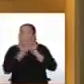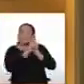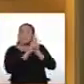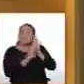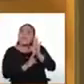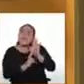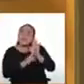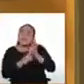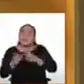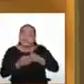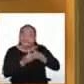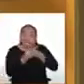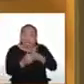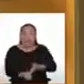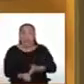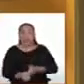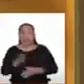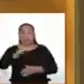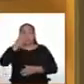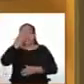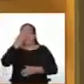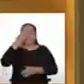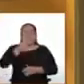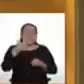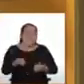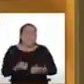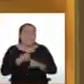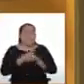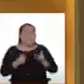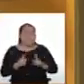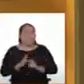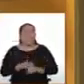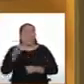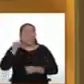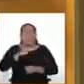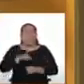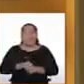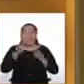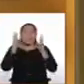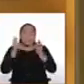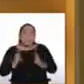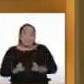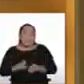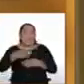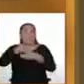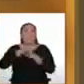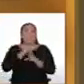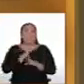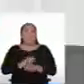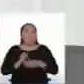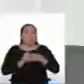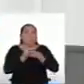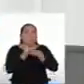Está bien ser chistoso, ingenioso, como lo eres tú siempre, pero a veces, en circunstancias como esta, hay una forma que debes